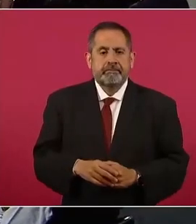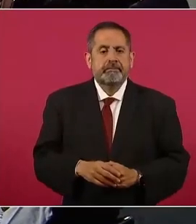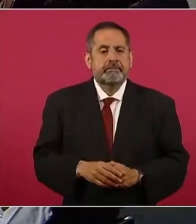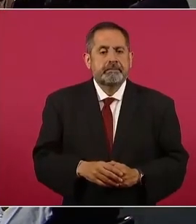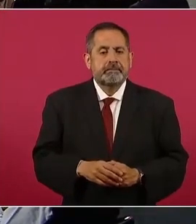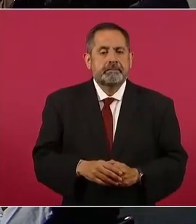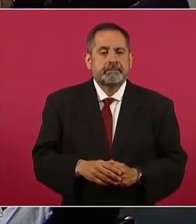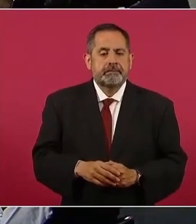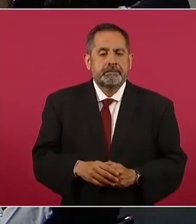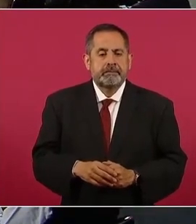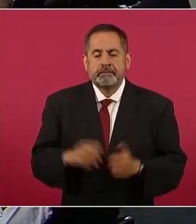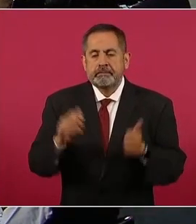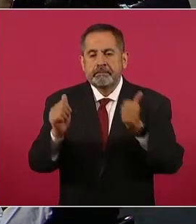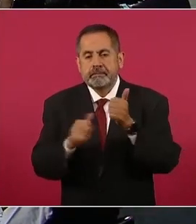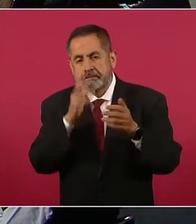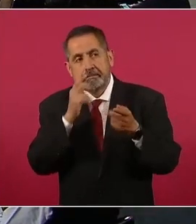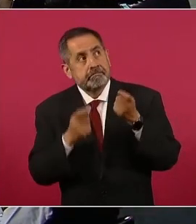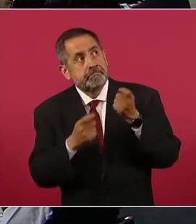servidor público